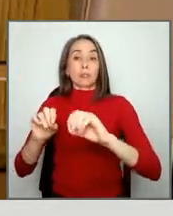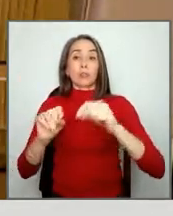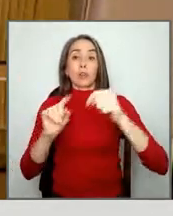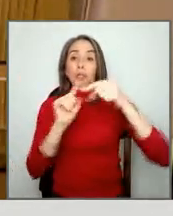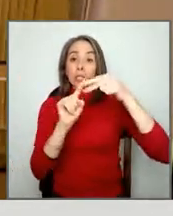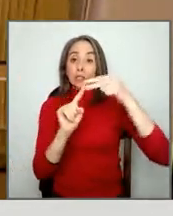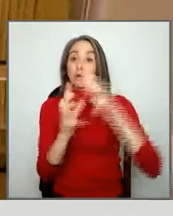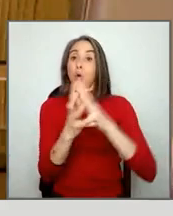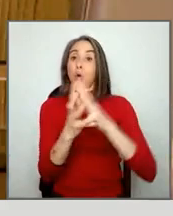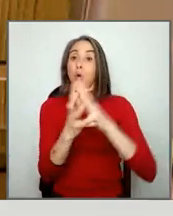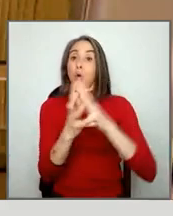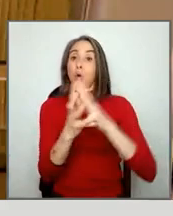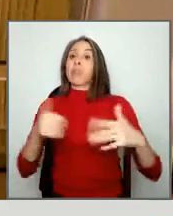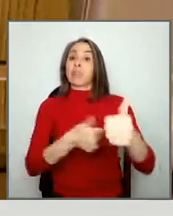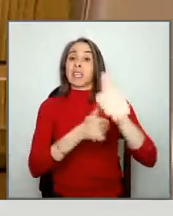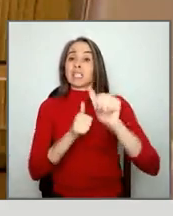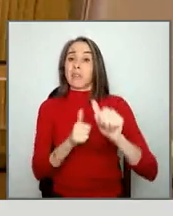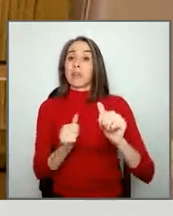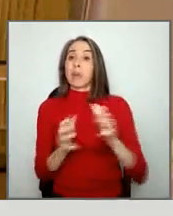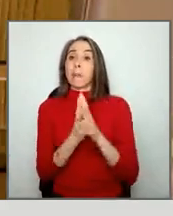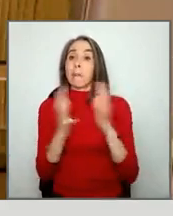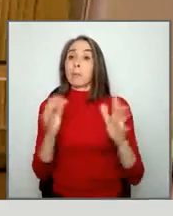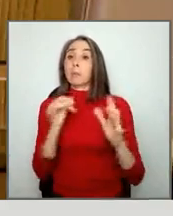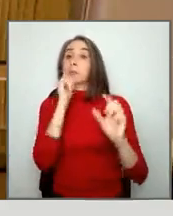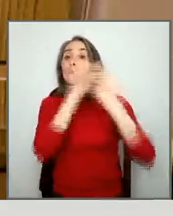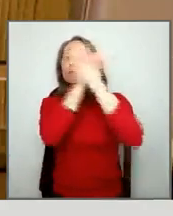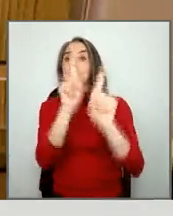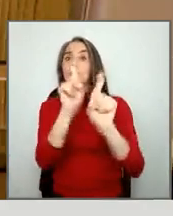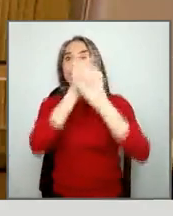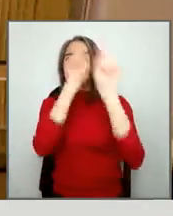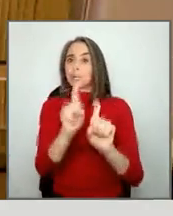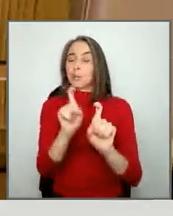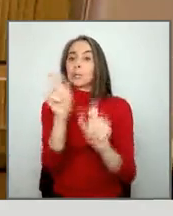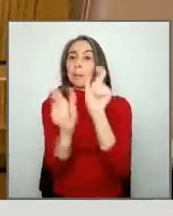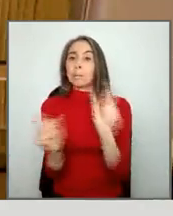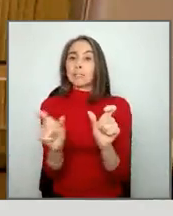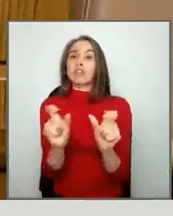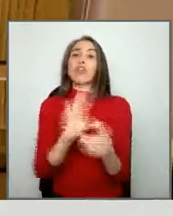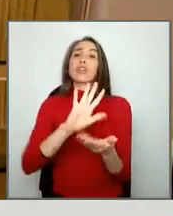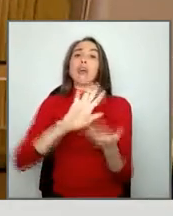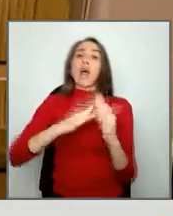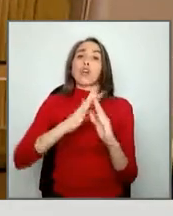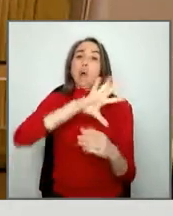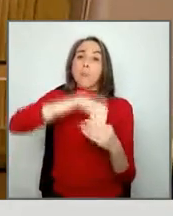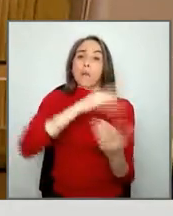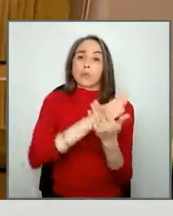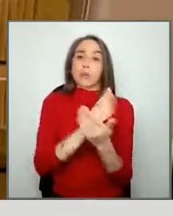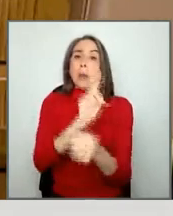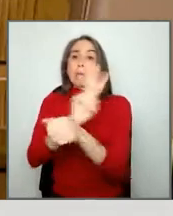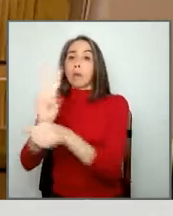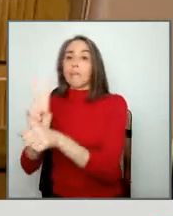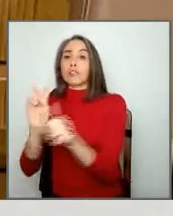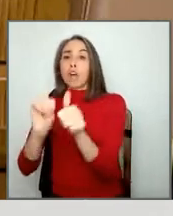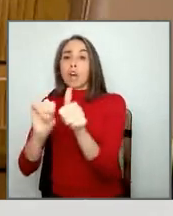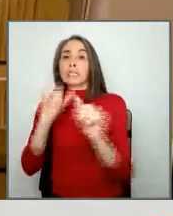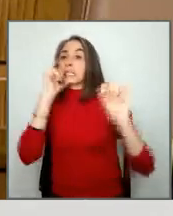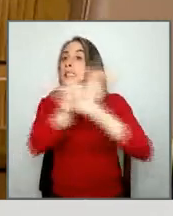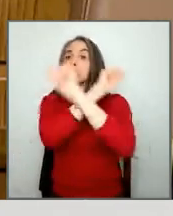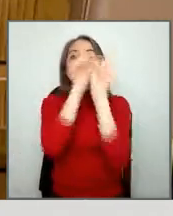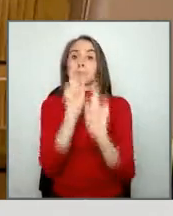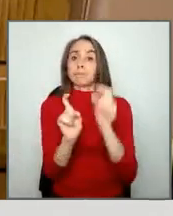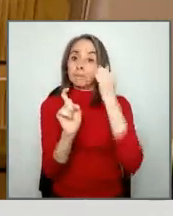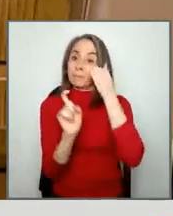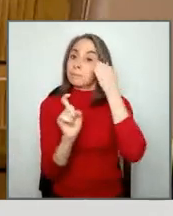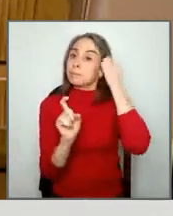que ha causado enormes interrogantes tanto para la comunidad escolar profesores y también para los asistentes de la educación Por lo cual